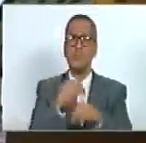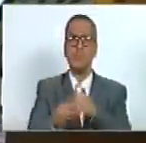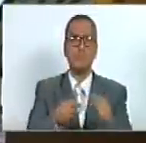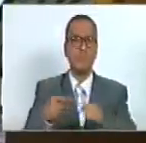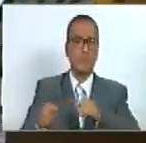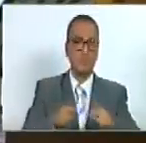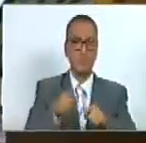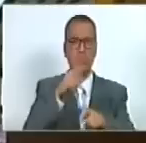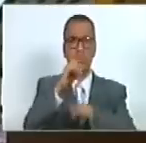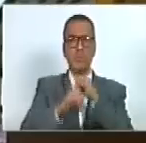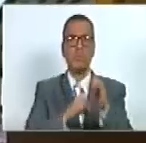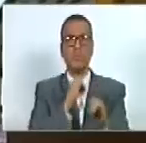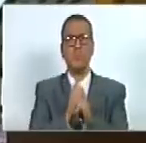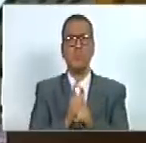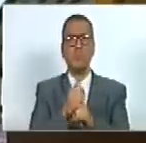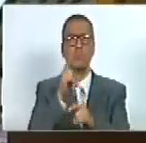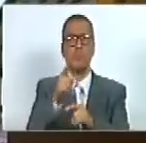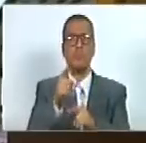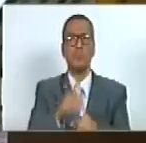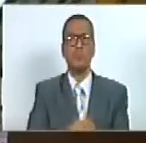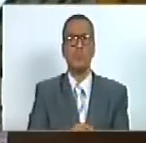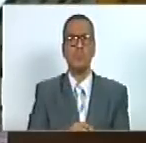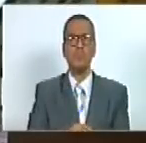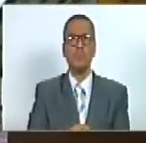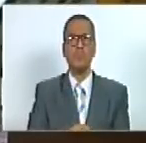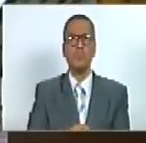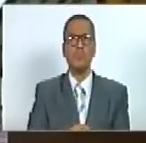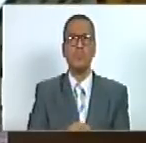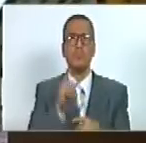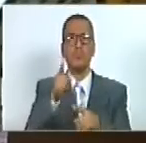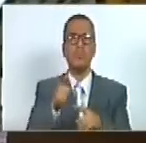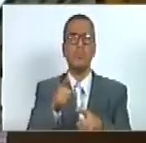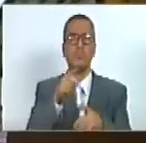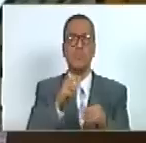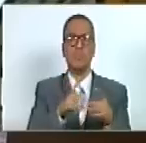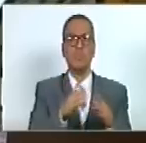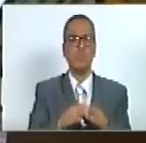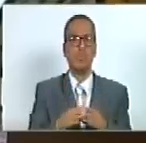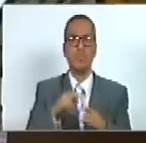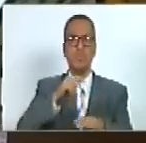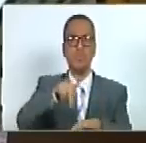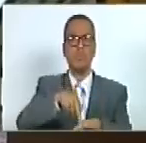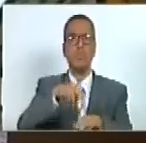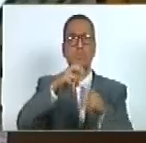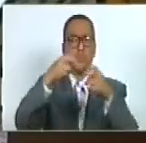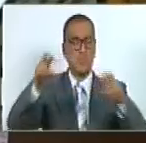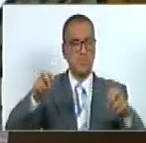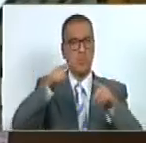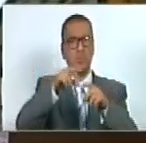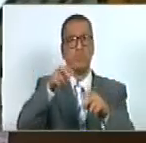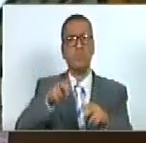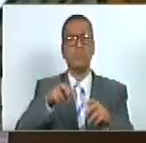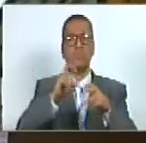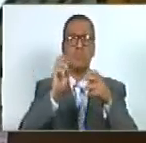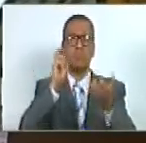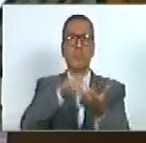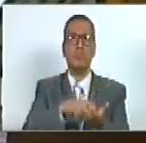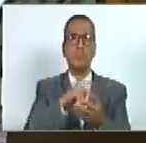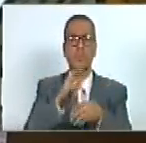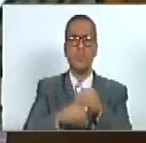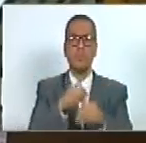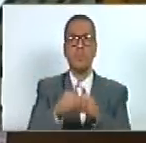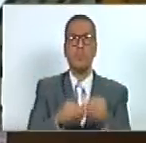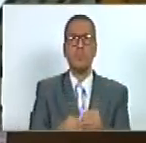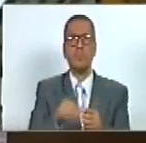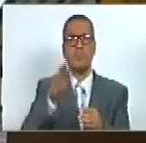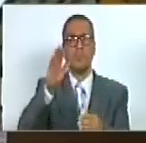orden internacional contra los actores nacionales, nacionales entre comillas, los actores que han comprometido